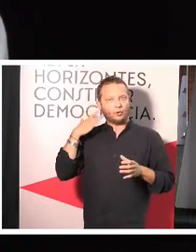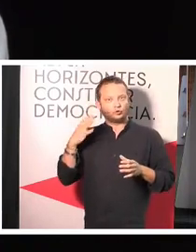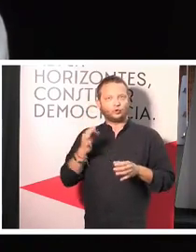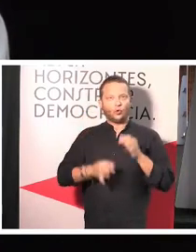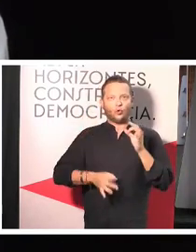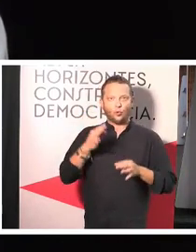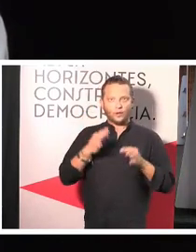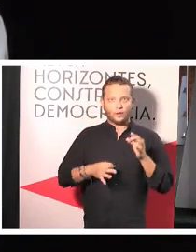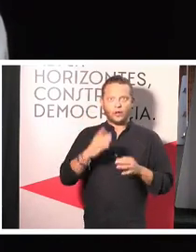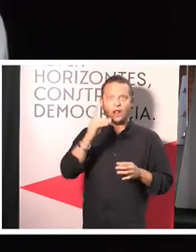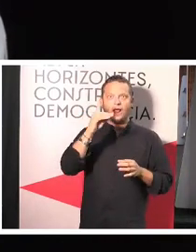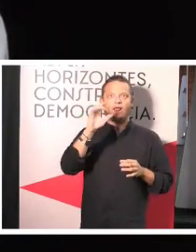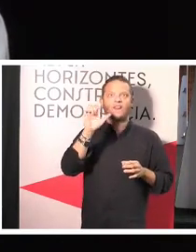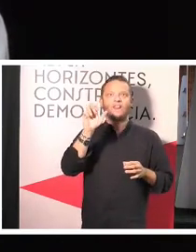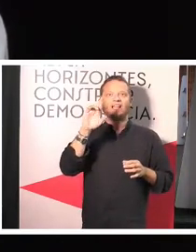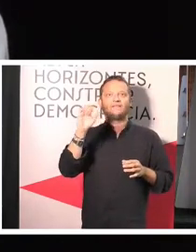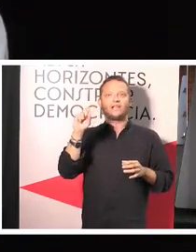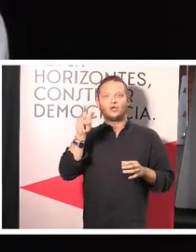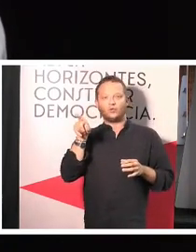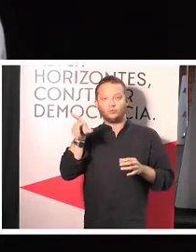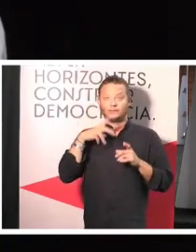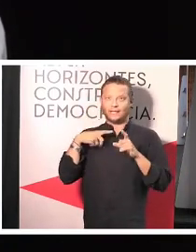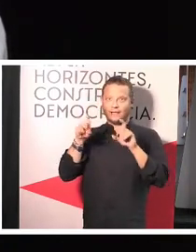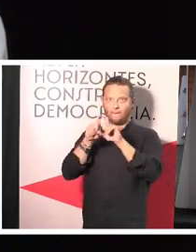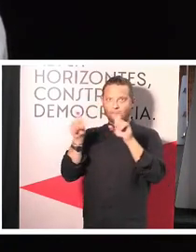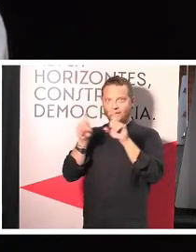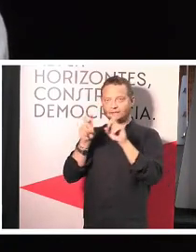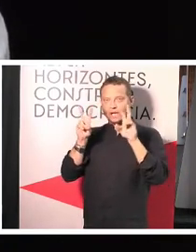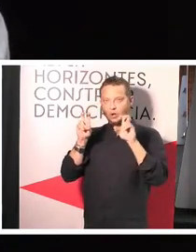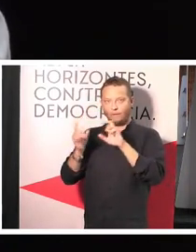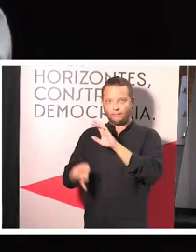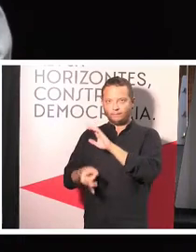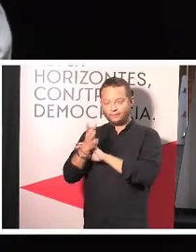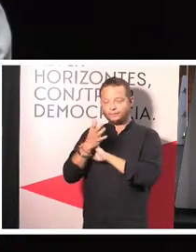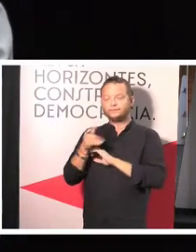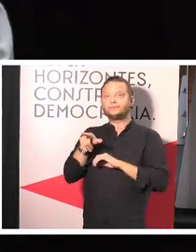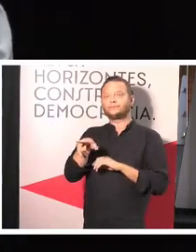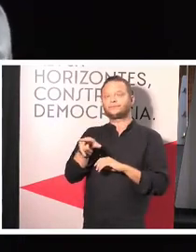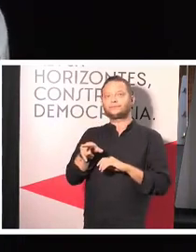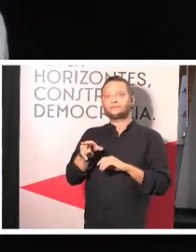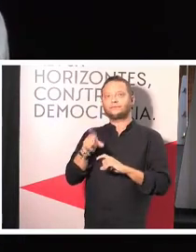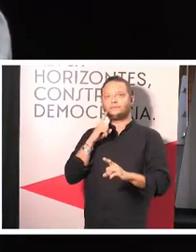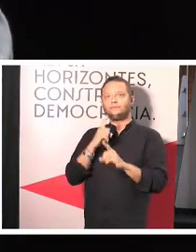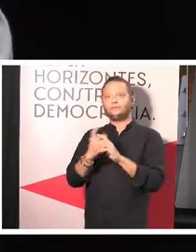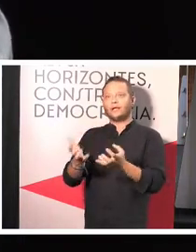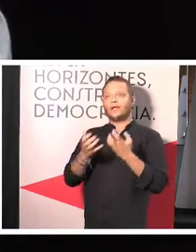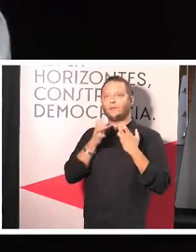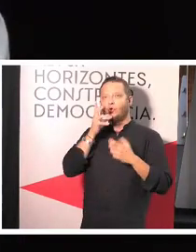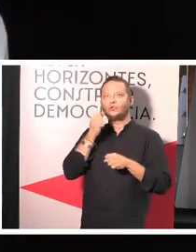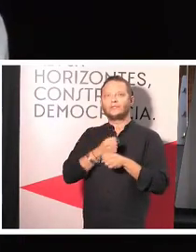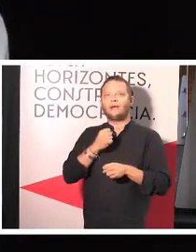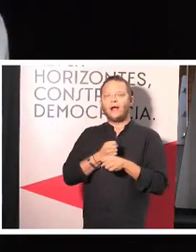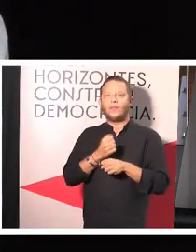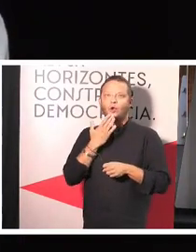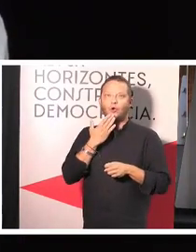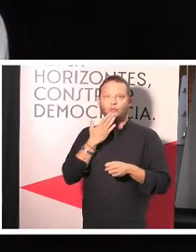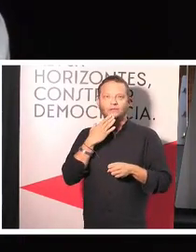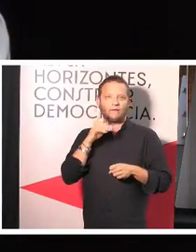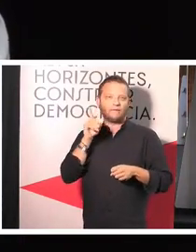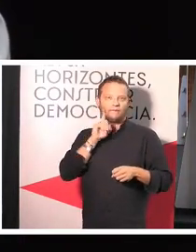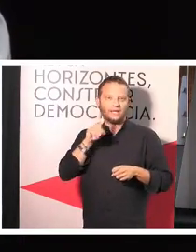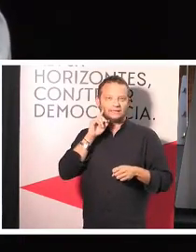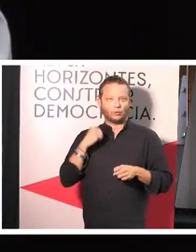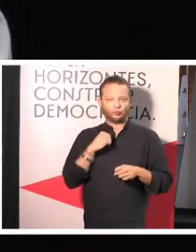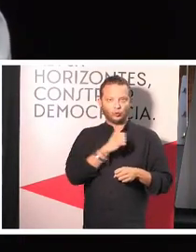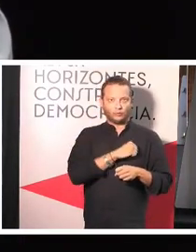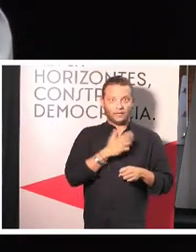un famoso juicio a Deliveroo, otra empresa esta de las que estábamos comentando, por estar trabajando como falsa